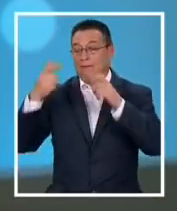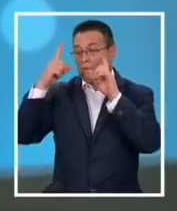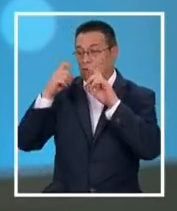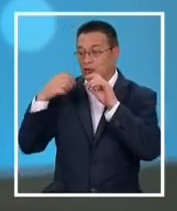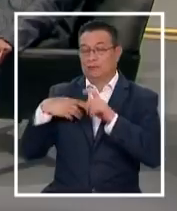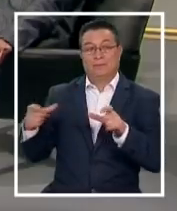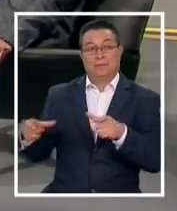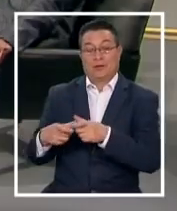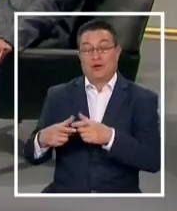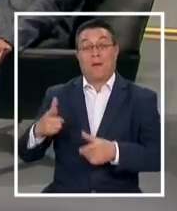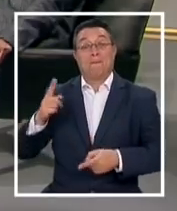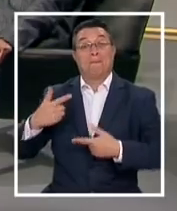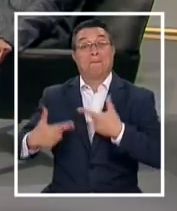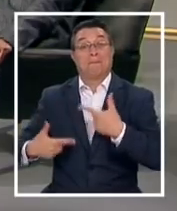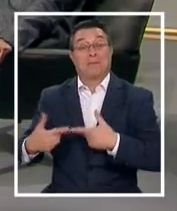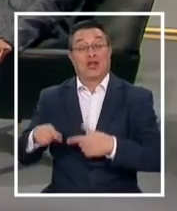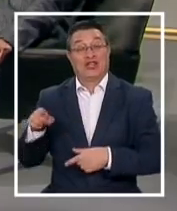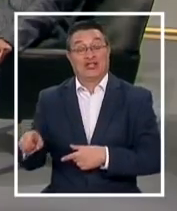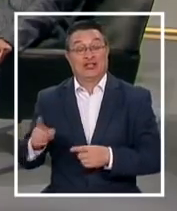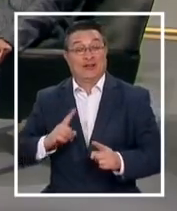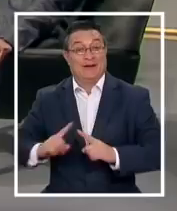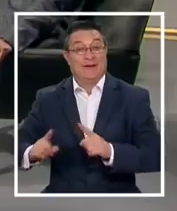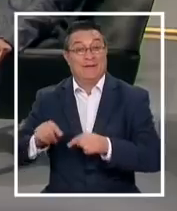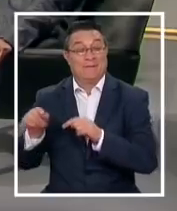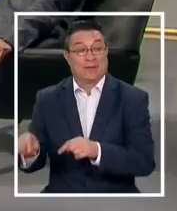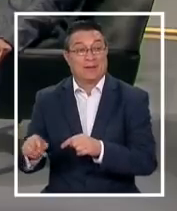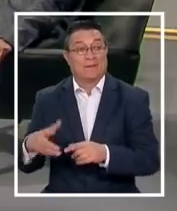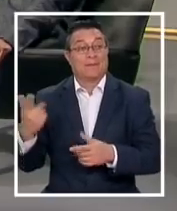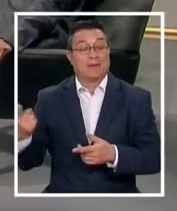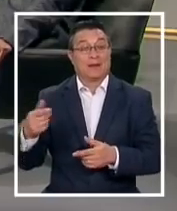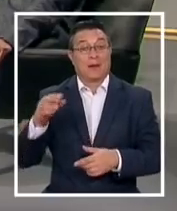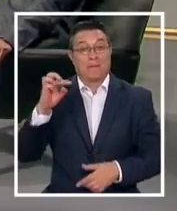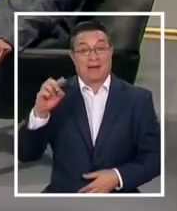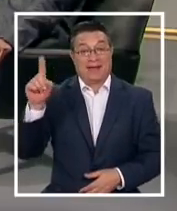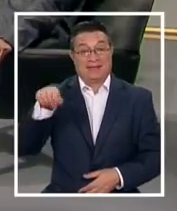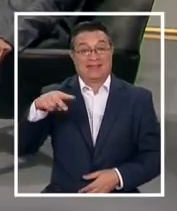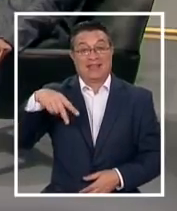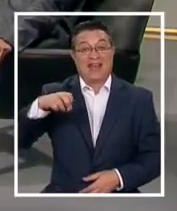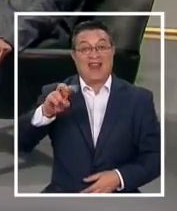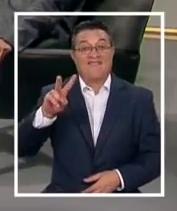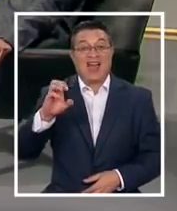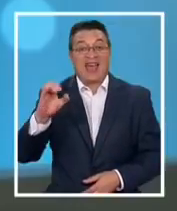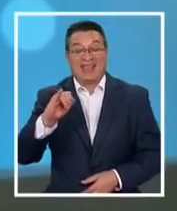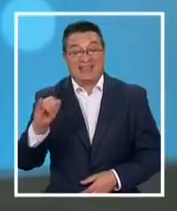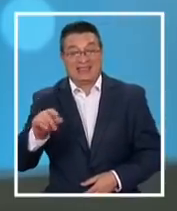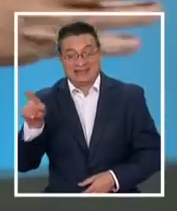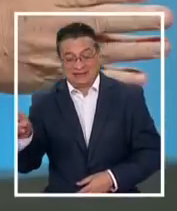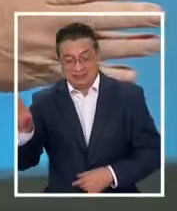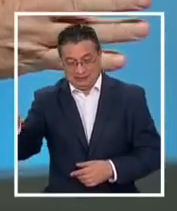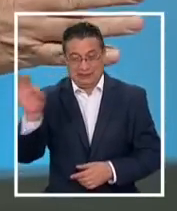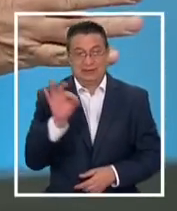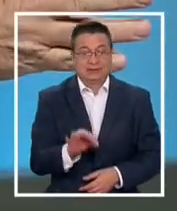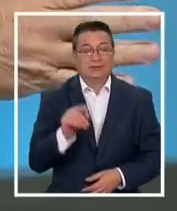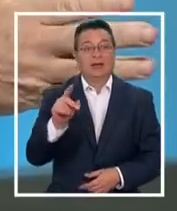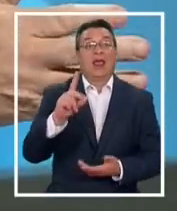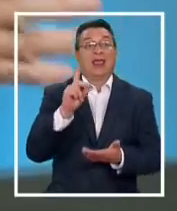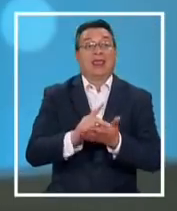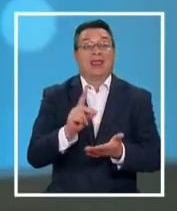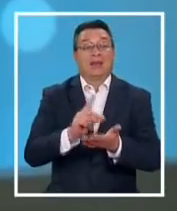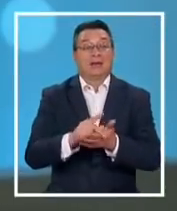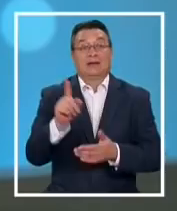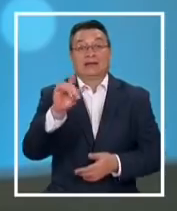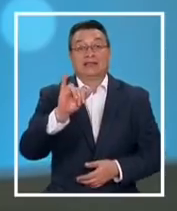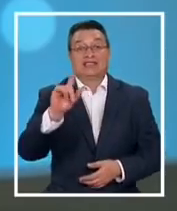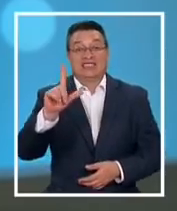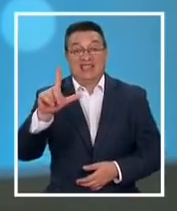el coordinador político de la candidata socialista Paula Narváez, estaba el diputado